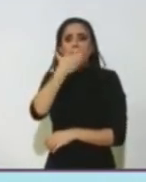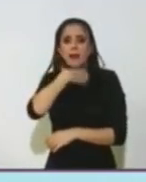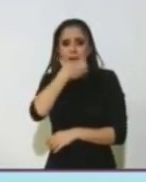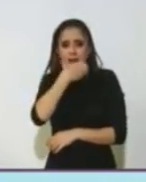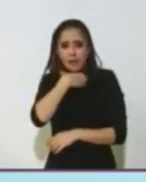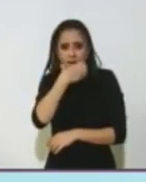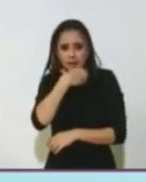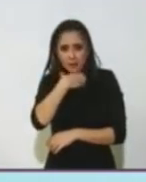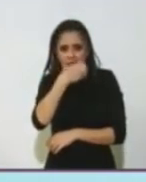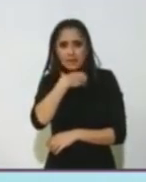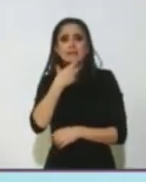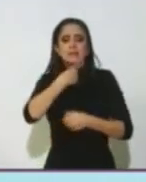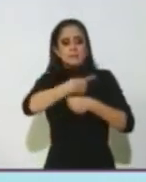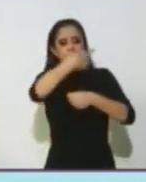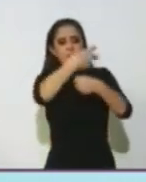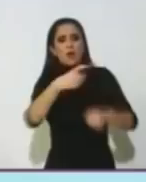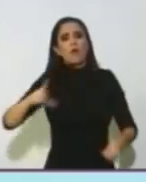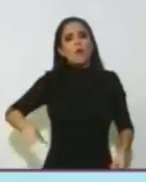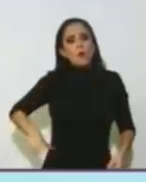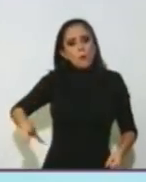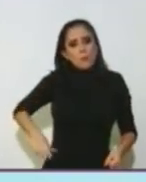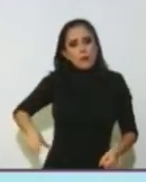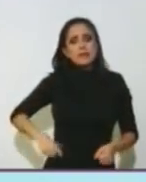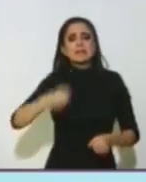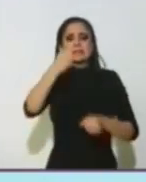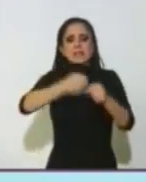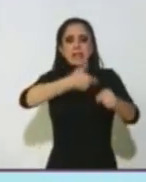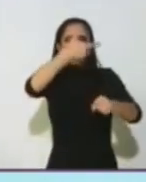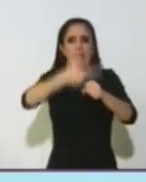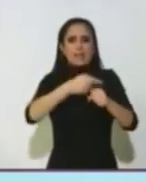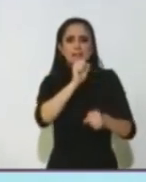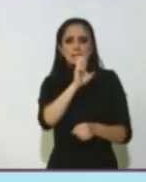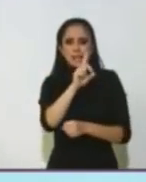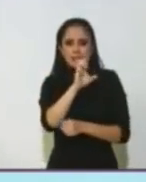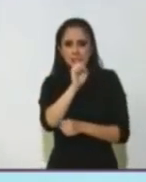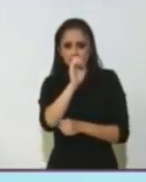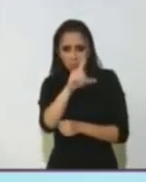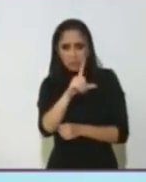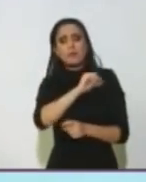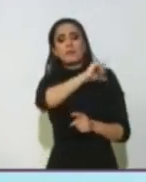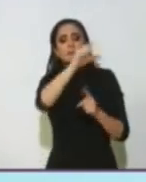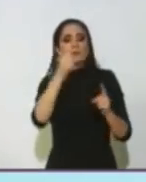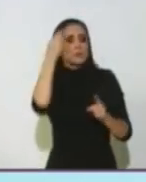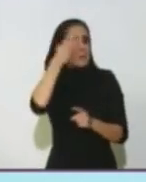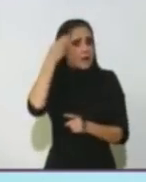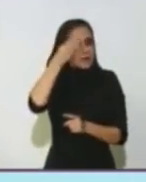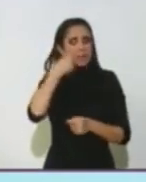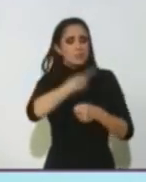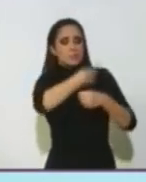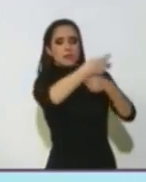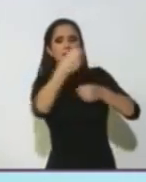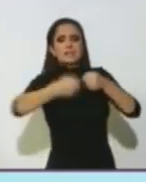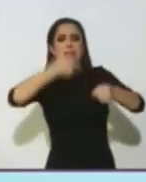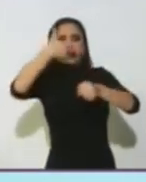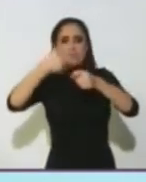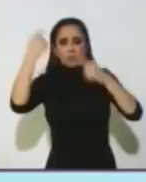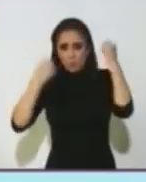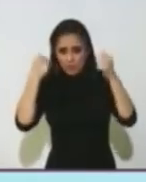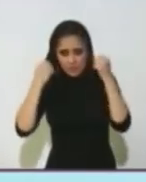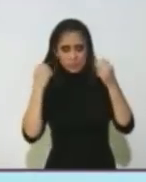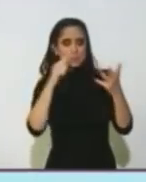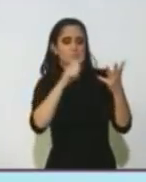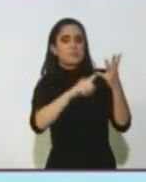me invitó a ir a su gobierno como secretaria de desarrollo social después marcelo ebrar me invitó como secretaria de turismo después